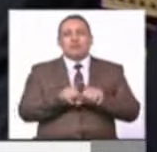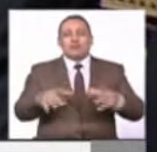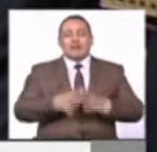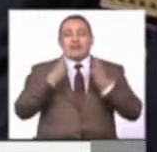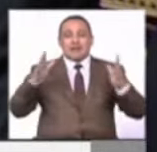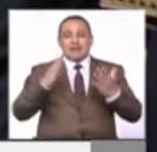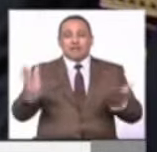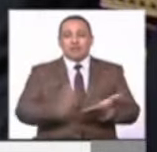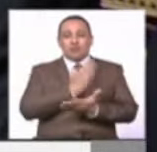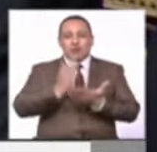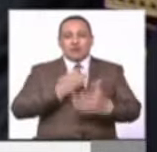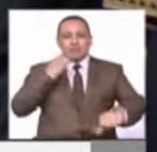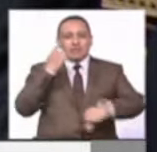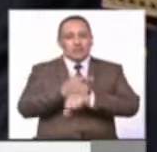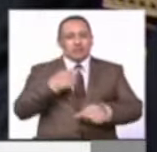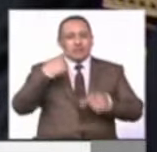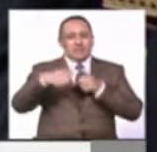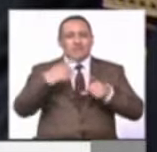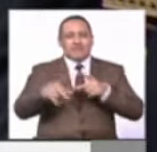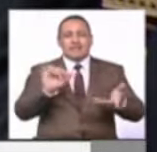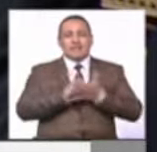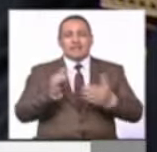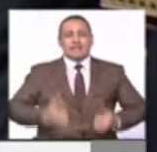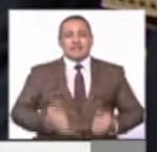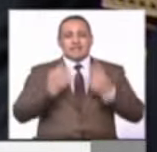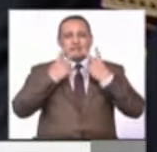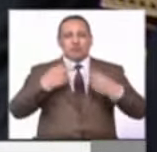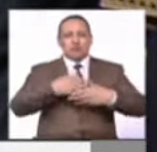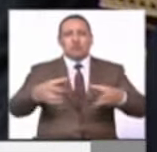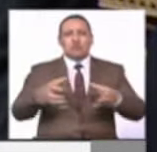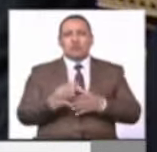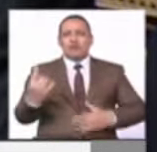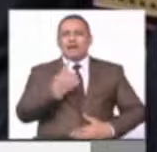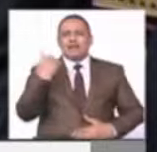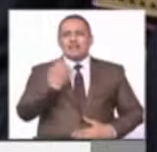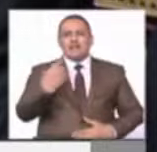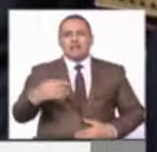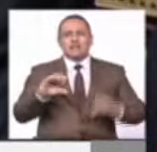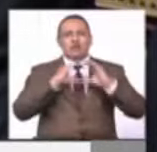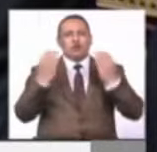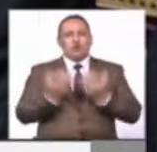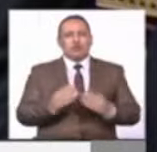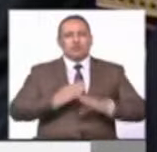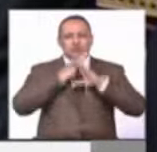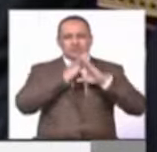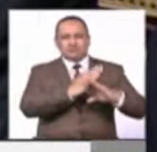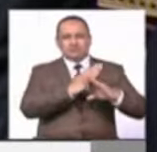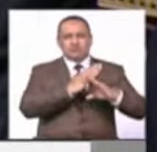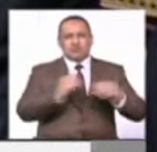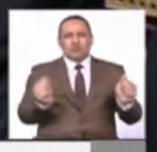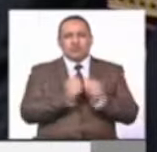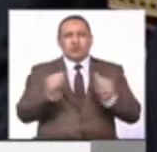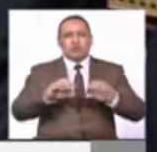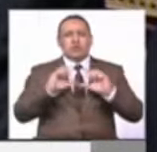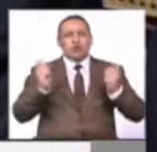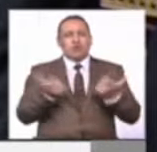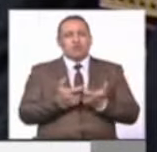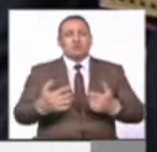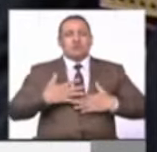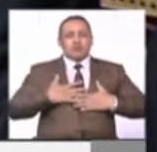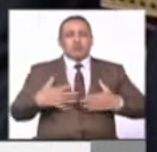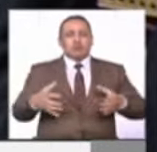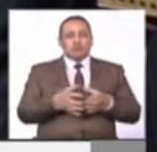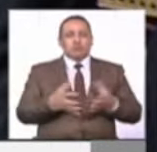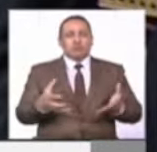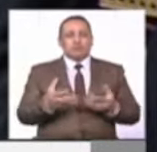imputaciones y acciones que ha venido and un sector del congreso en contra de la junta nacional las cuales